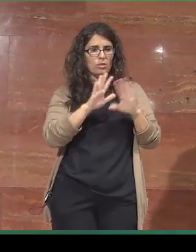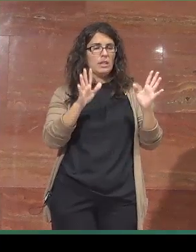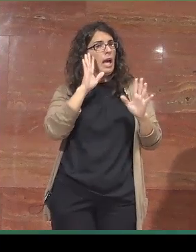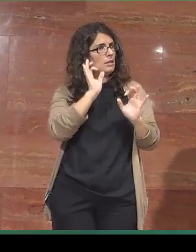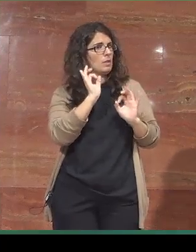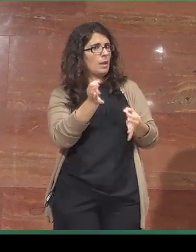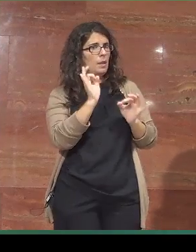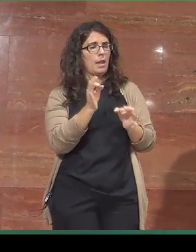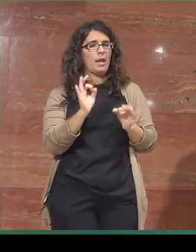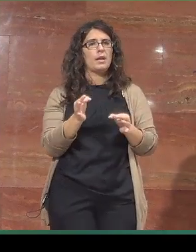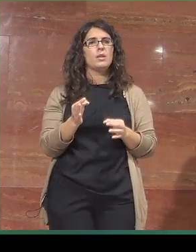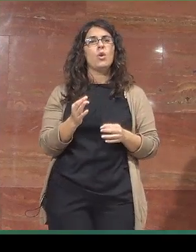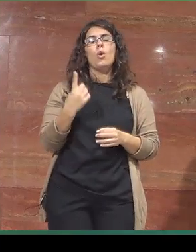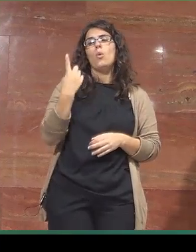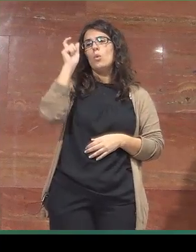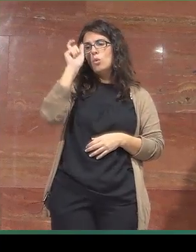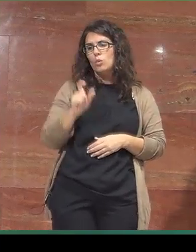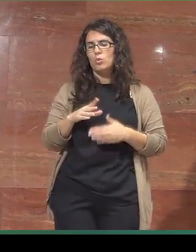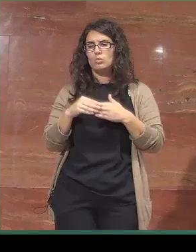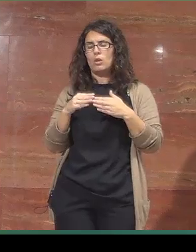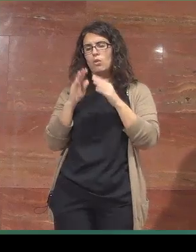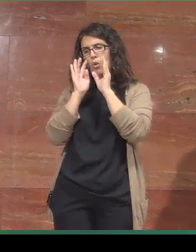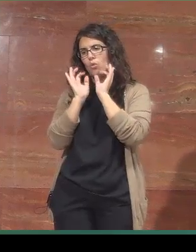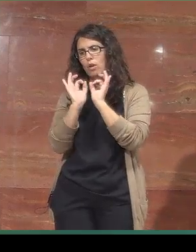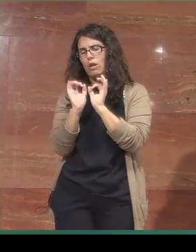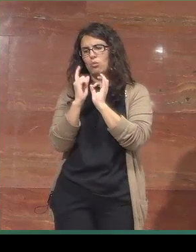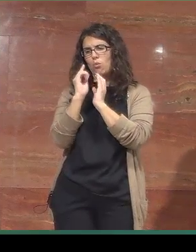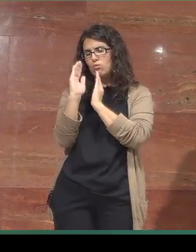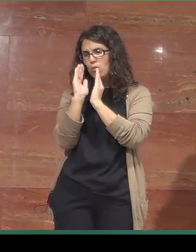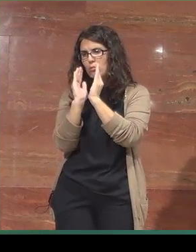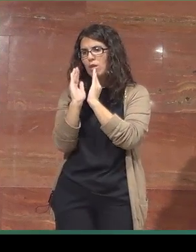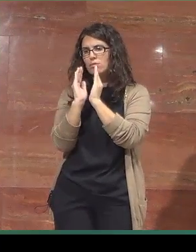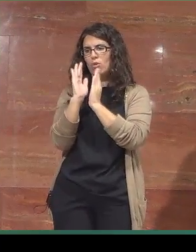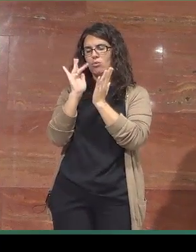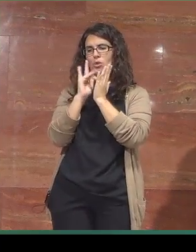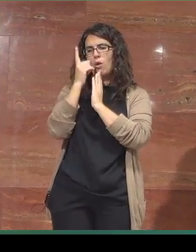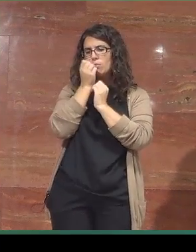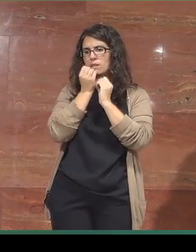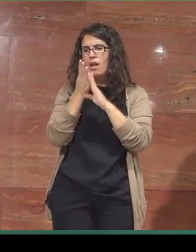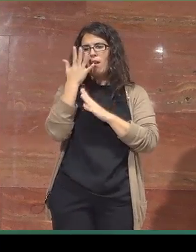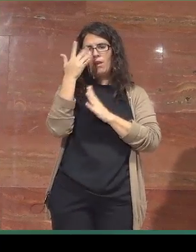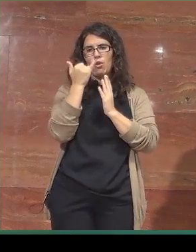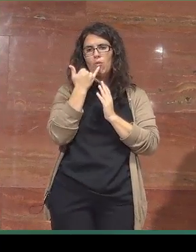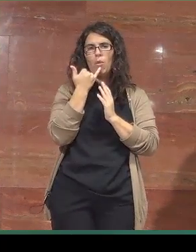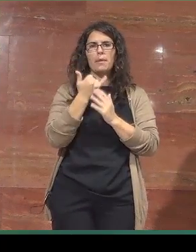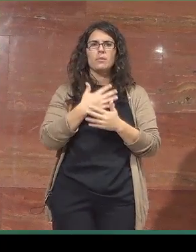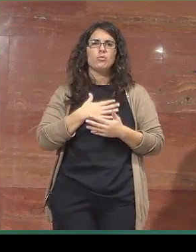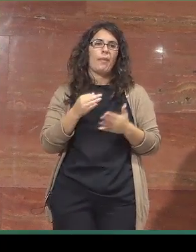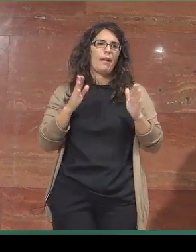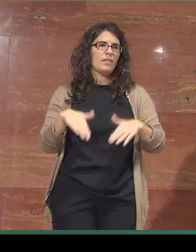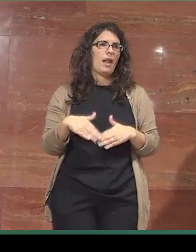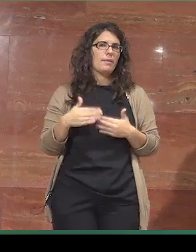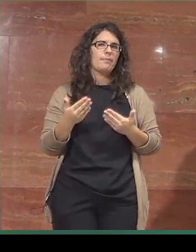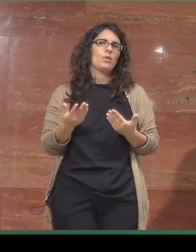verdad. Para un usuario concreto, en un momento dado, tener un mensaje en 5 idiomas, pues puede ser disfuncional. Pero